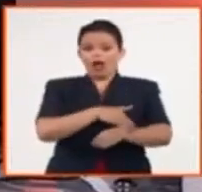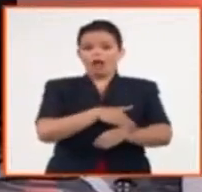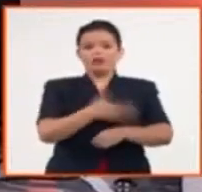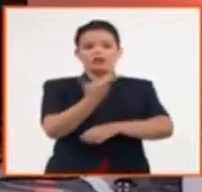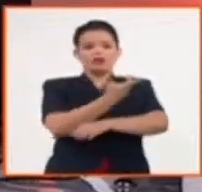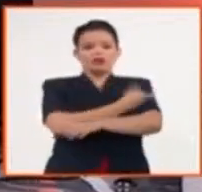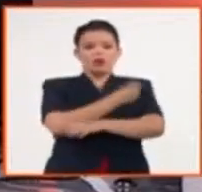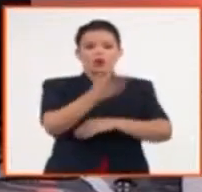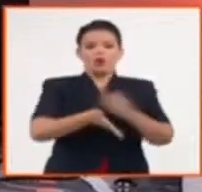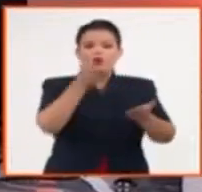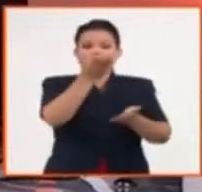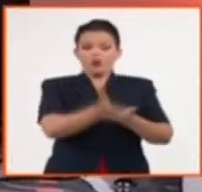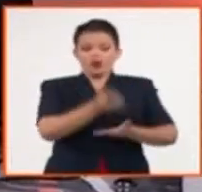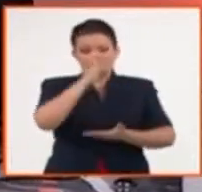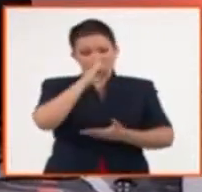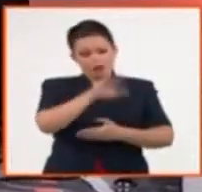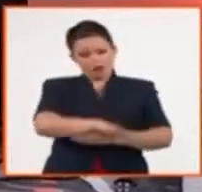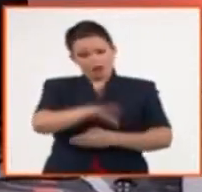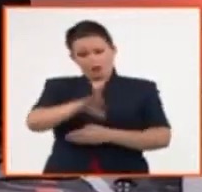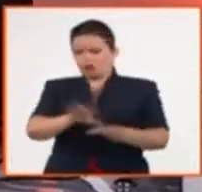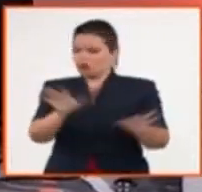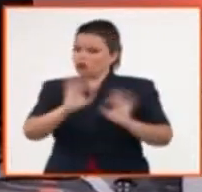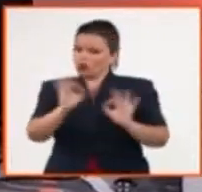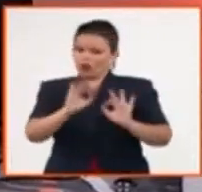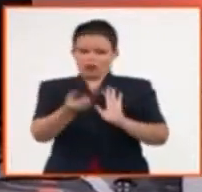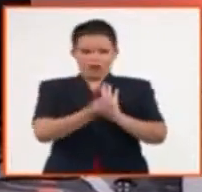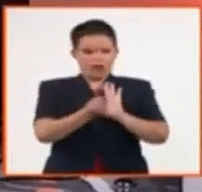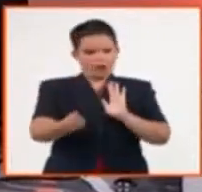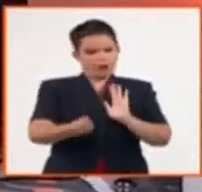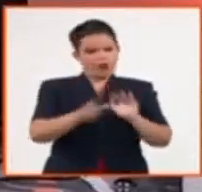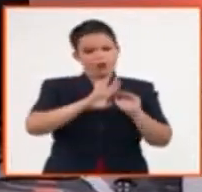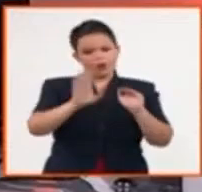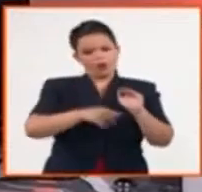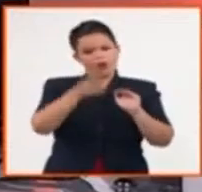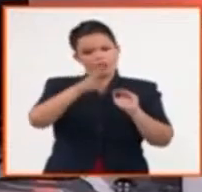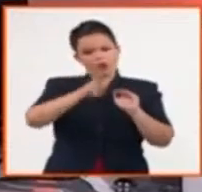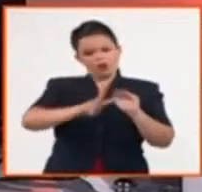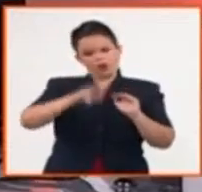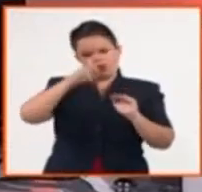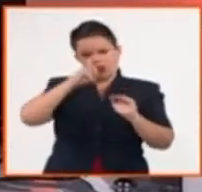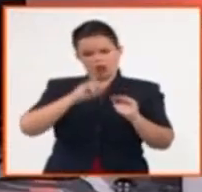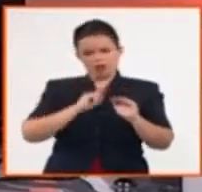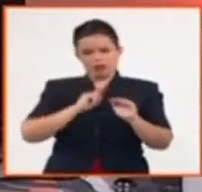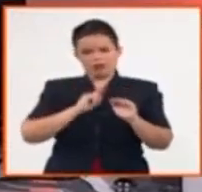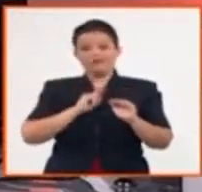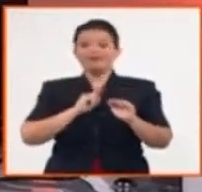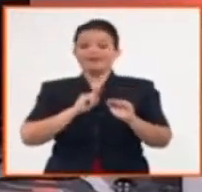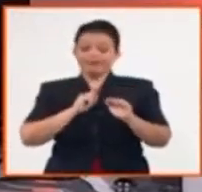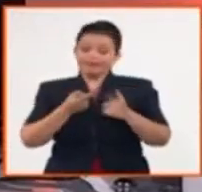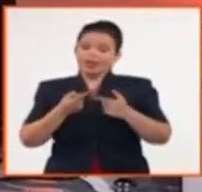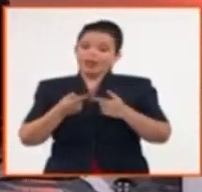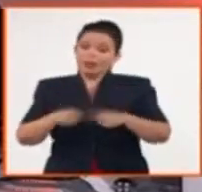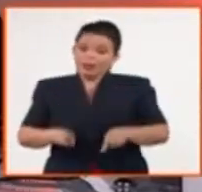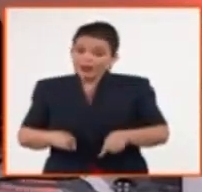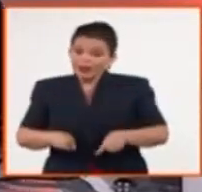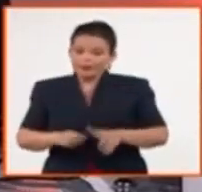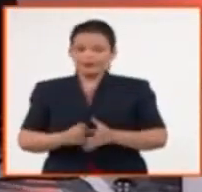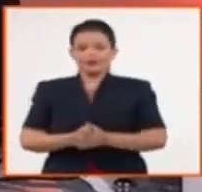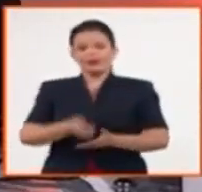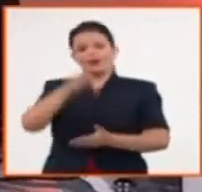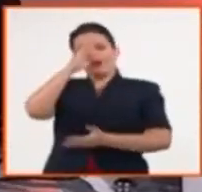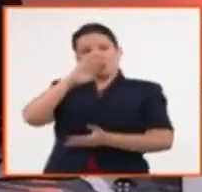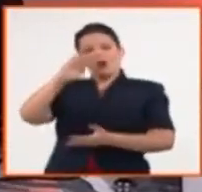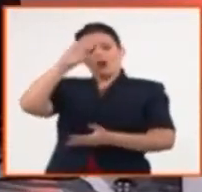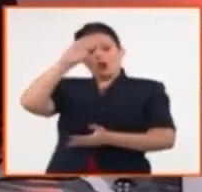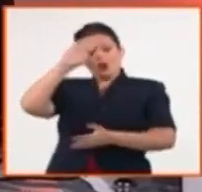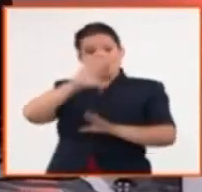estas vacunas para niños menores de 12 años. Y esa es la ventaja con la que Cuba ha podido empezar una